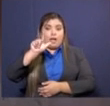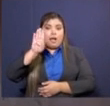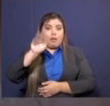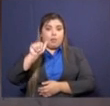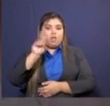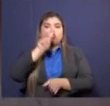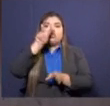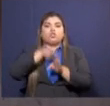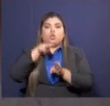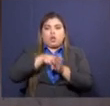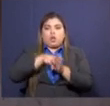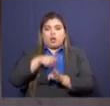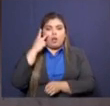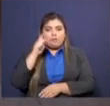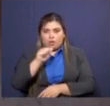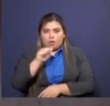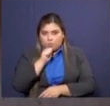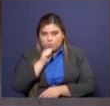Soná, Veraguas,